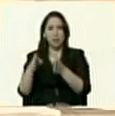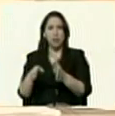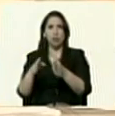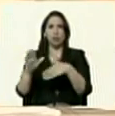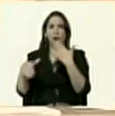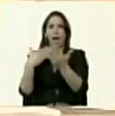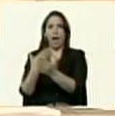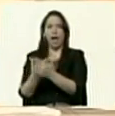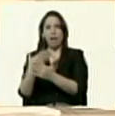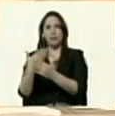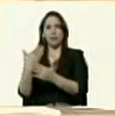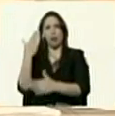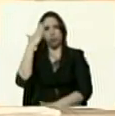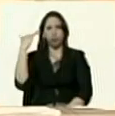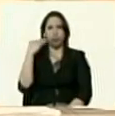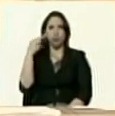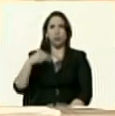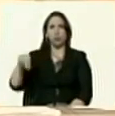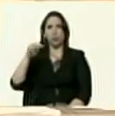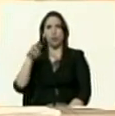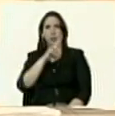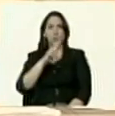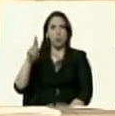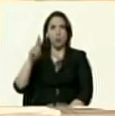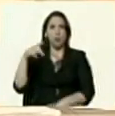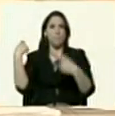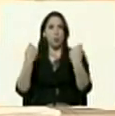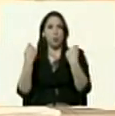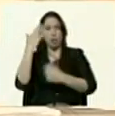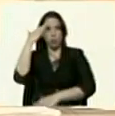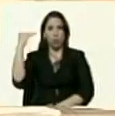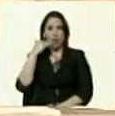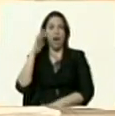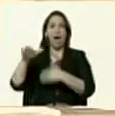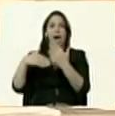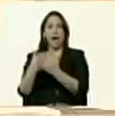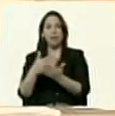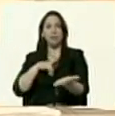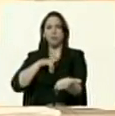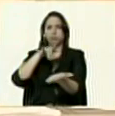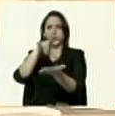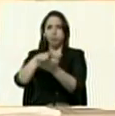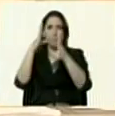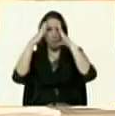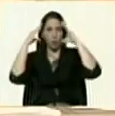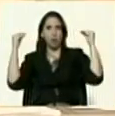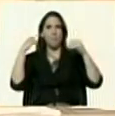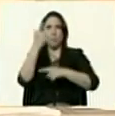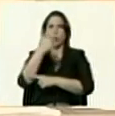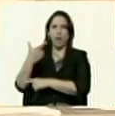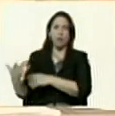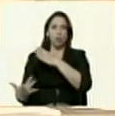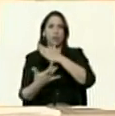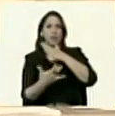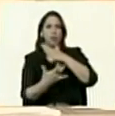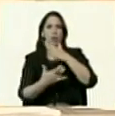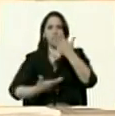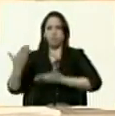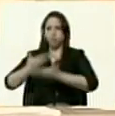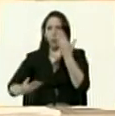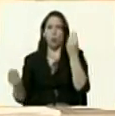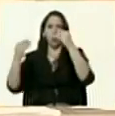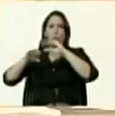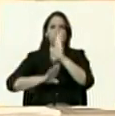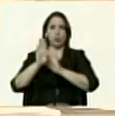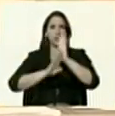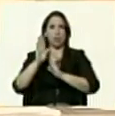Norte, a la República Popular de Corea y a Vietnam, van buscando tecnología, cooperación para el